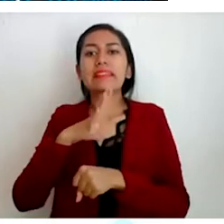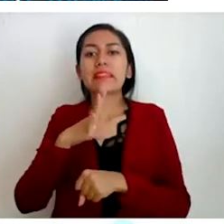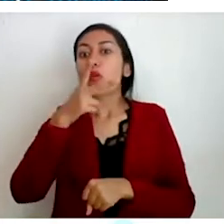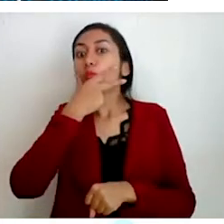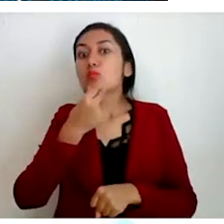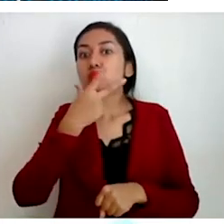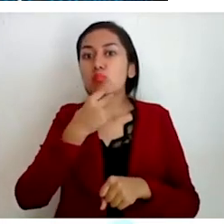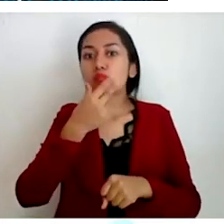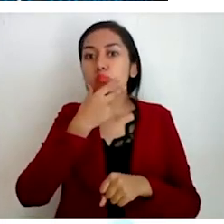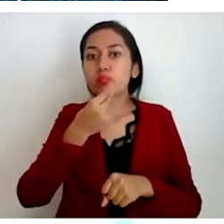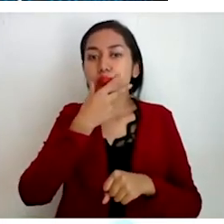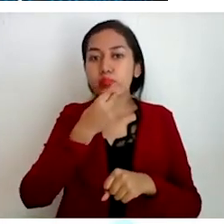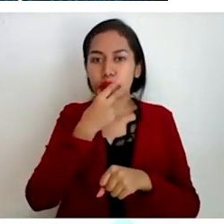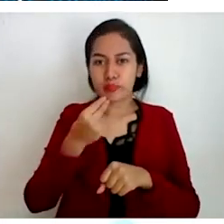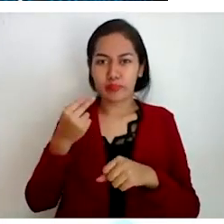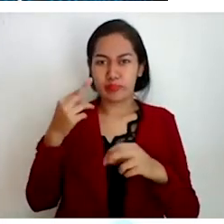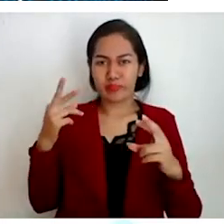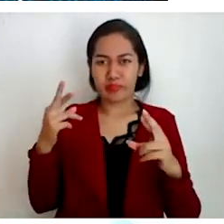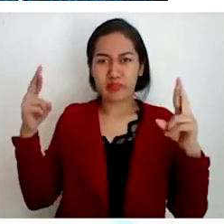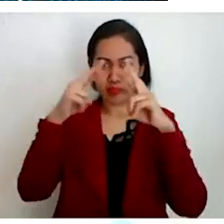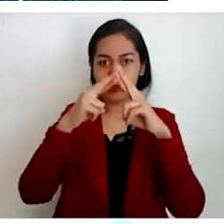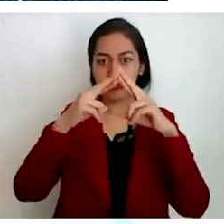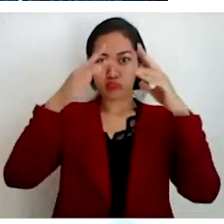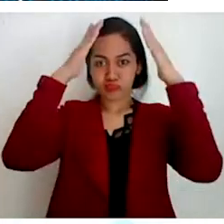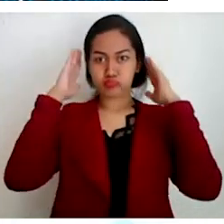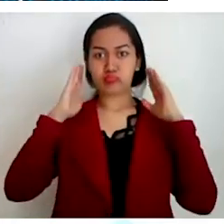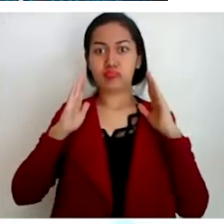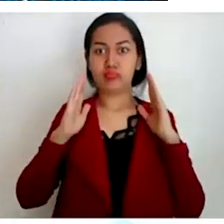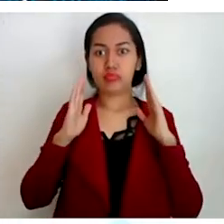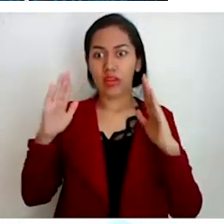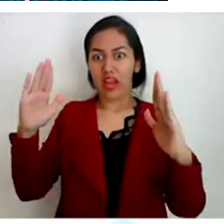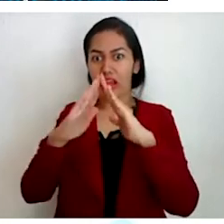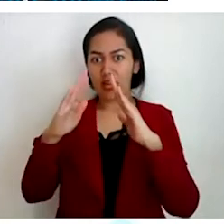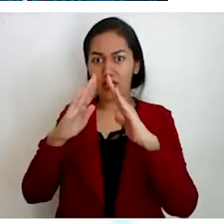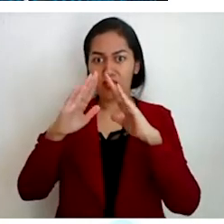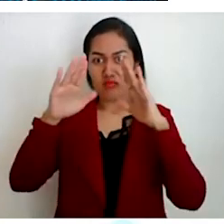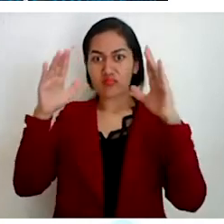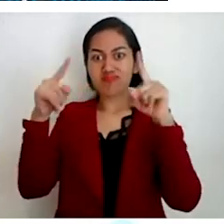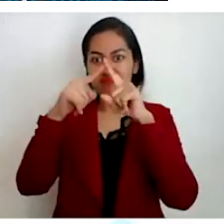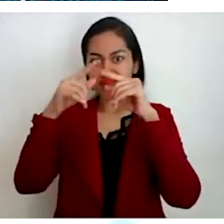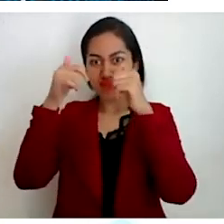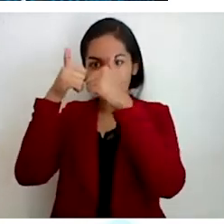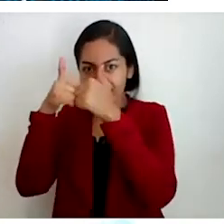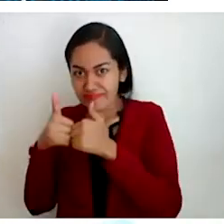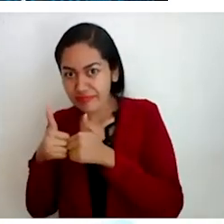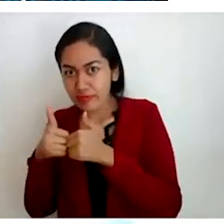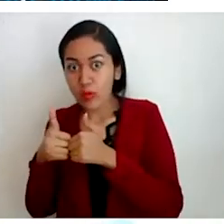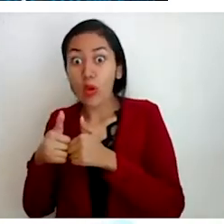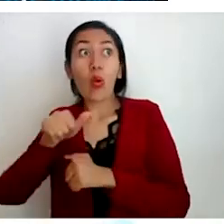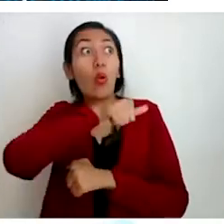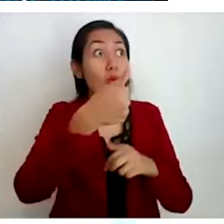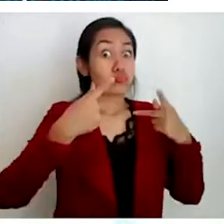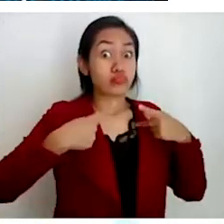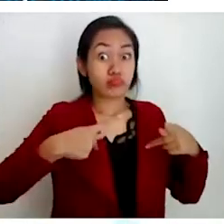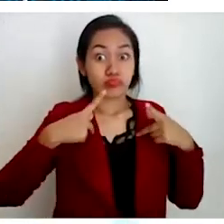¿no? Entonces está encerrado, no tiene contacto con ningún ser humano, como en El Ángel Exterminador, esta familia burguesa no